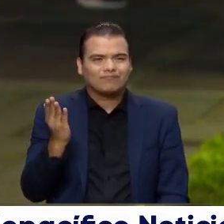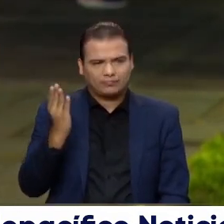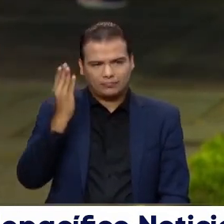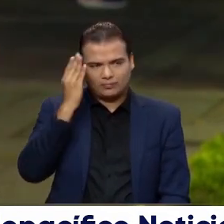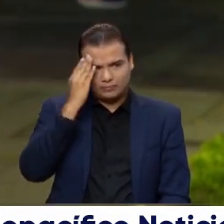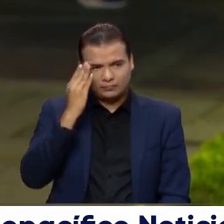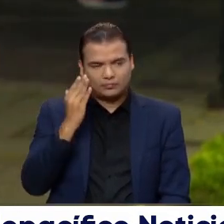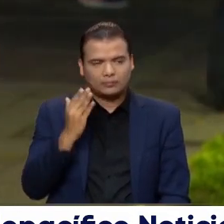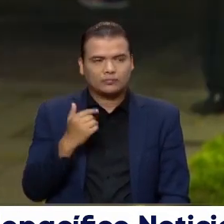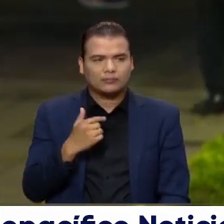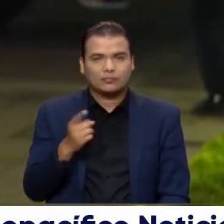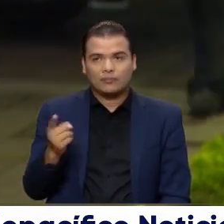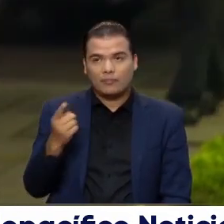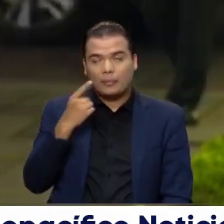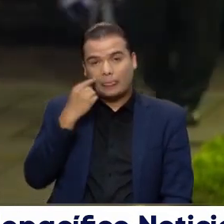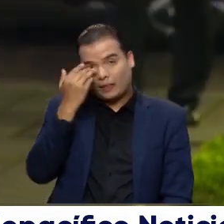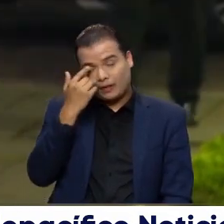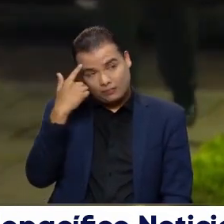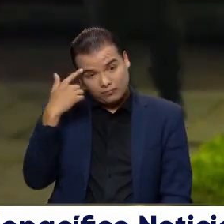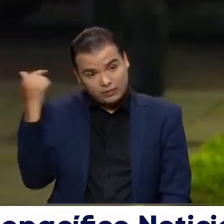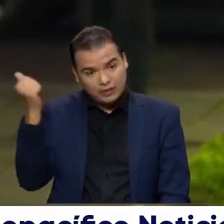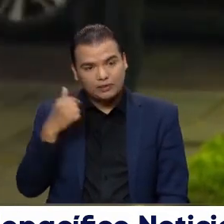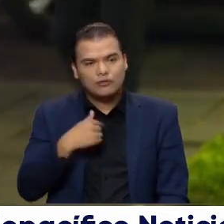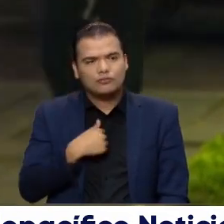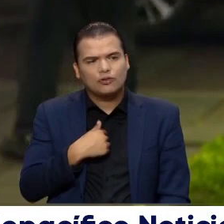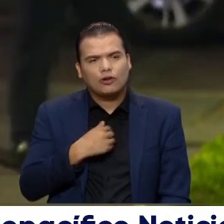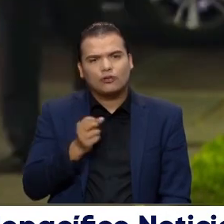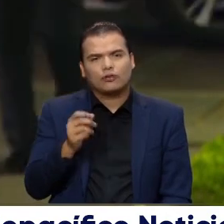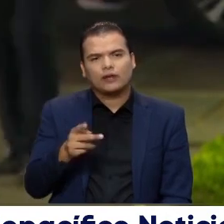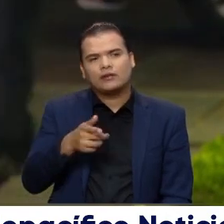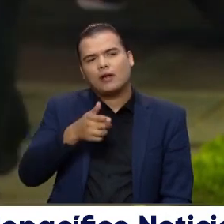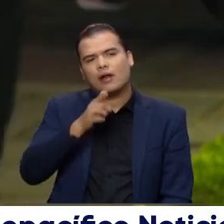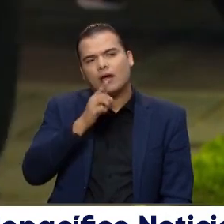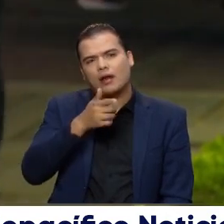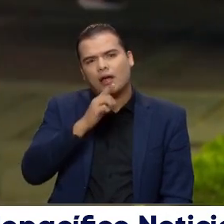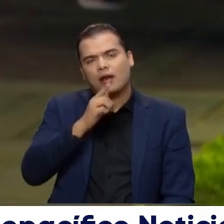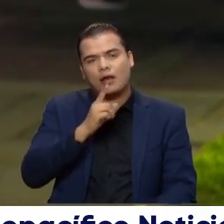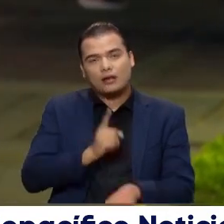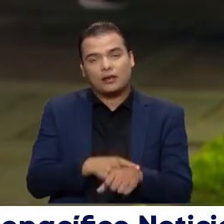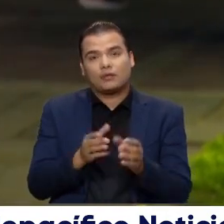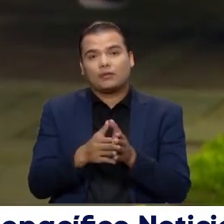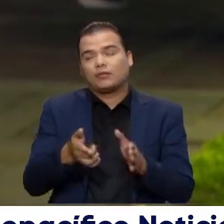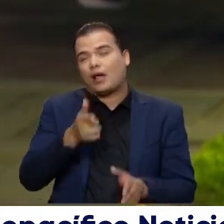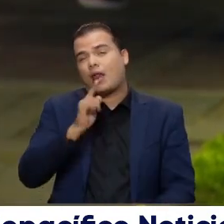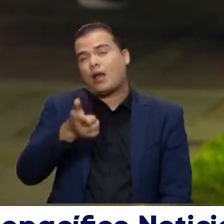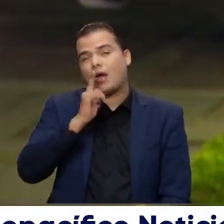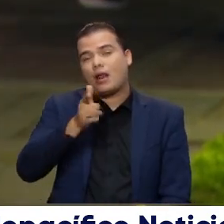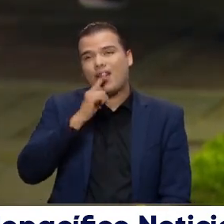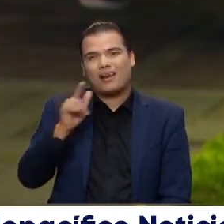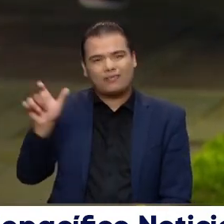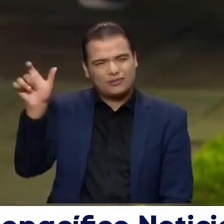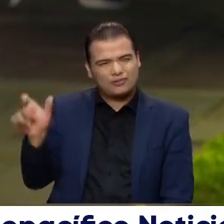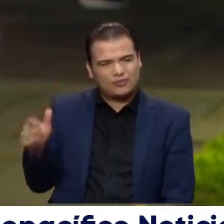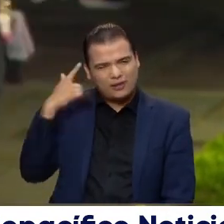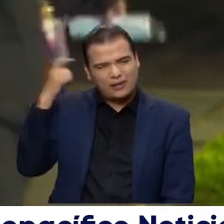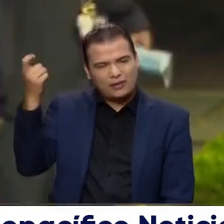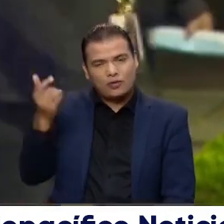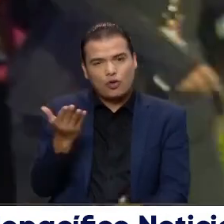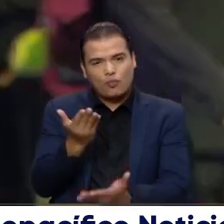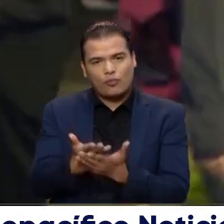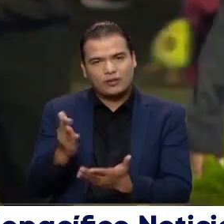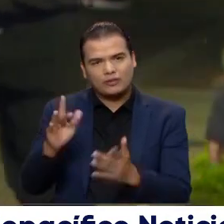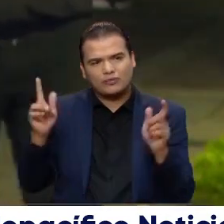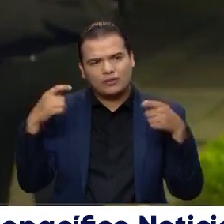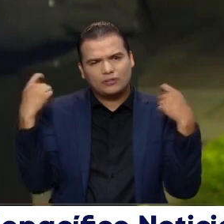la intoxicación que le generó la ingesta de licor en un tiempo determinado debido a un reto que propició un